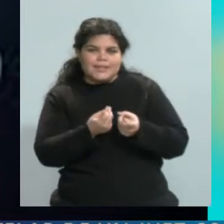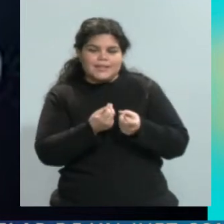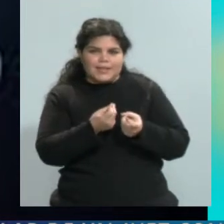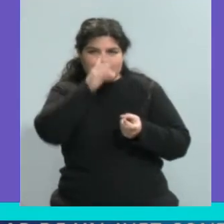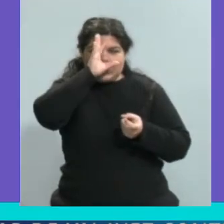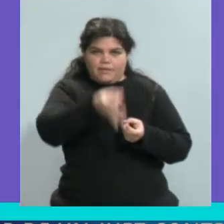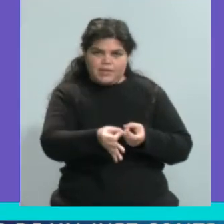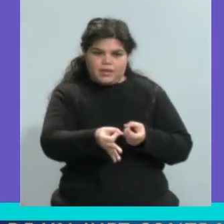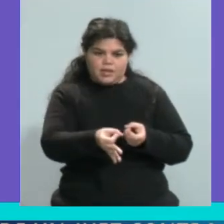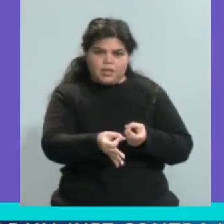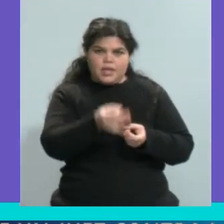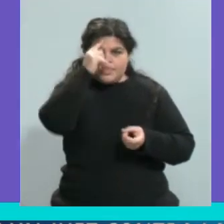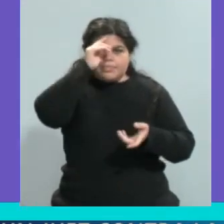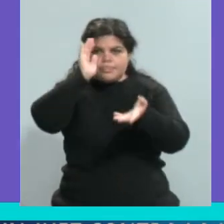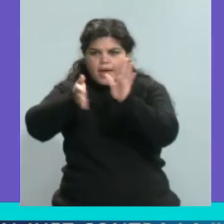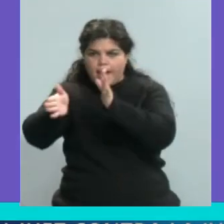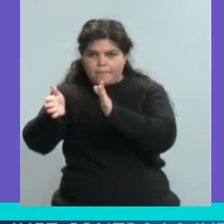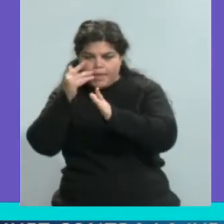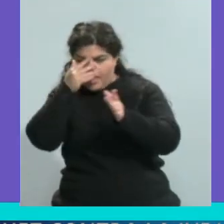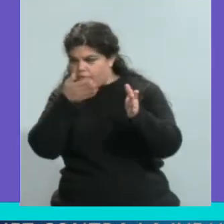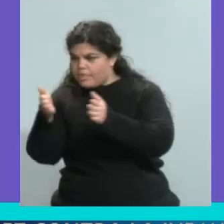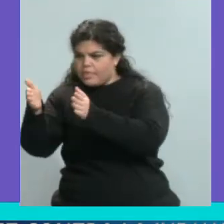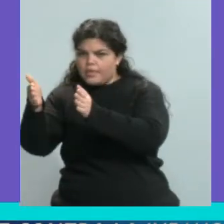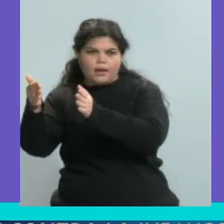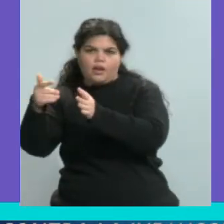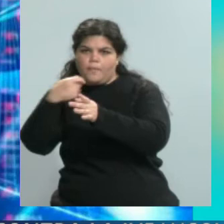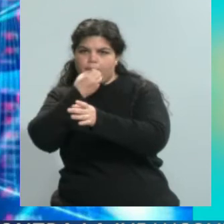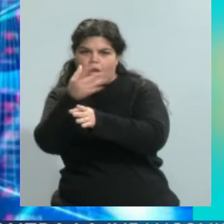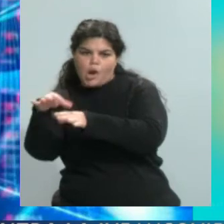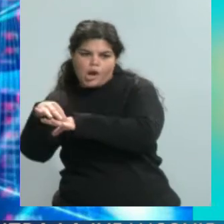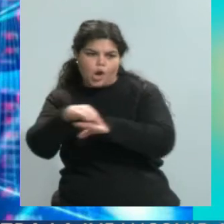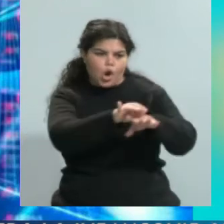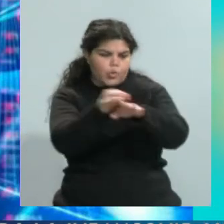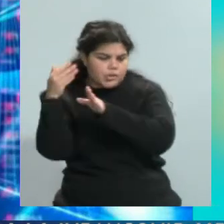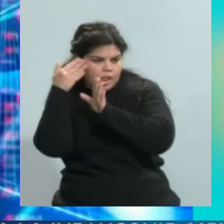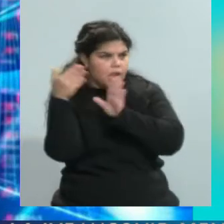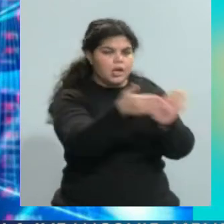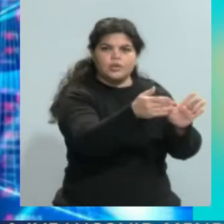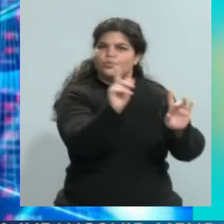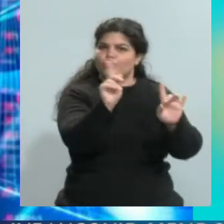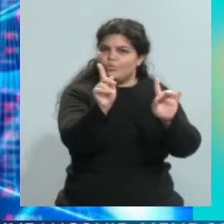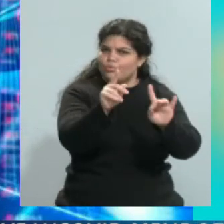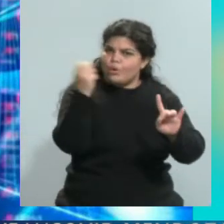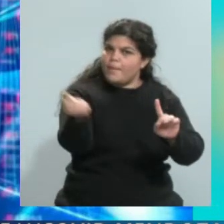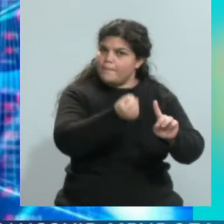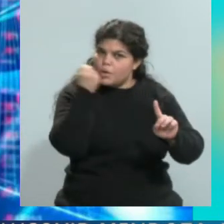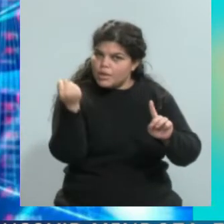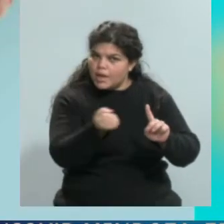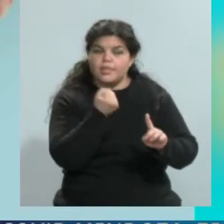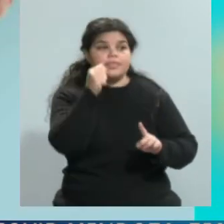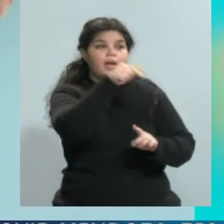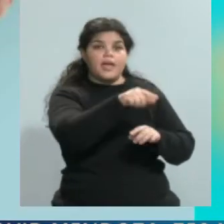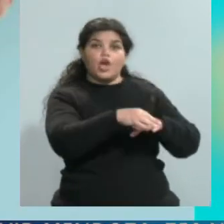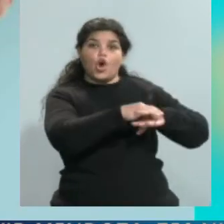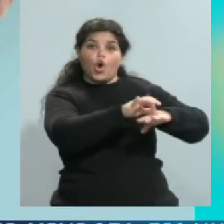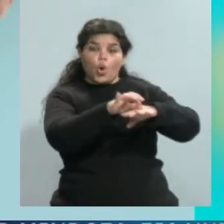sea una acción de terapia. ¿Bien? Claro. Por eso el coach que tiene que hacer la delegación correspondiente cuando